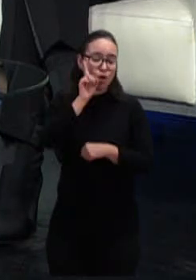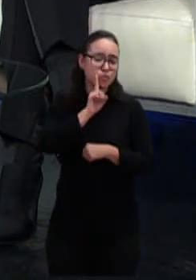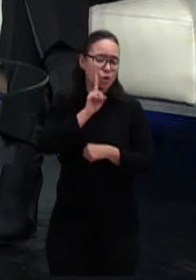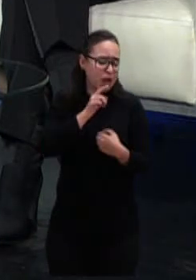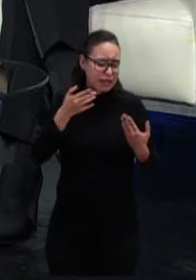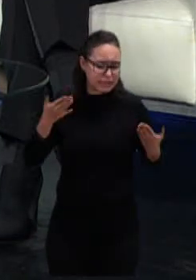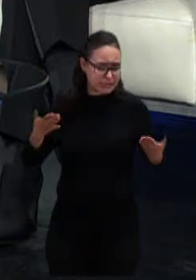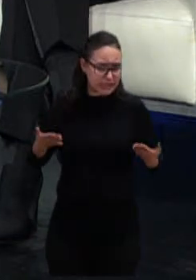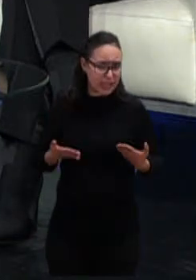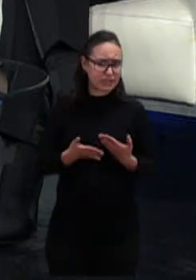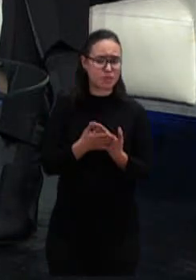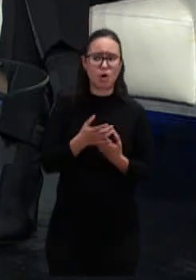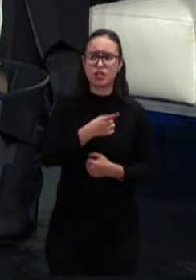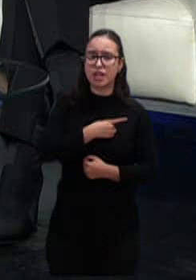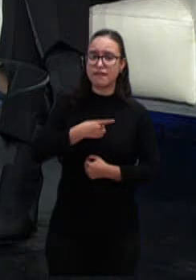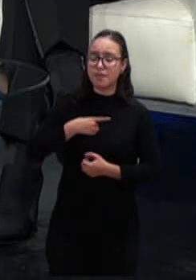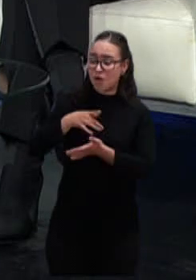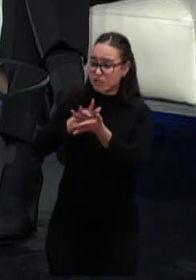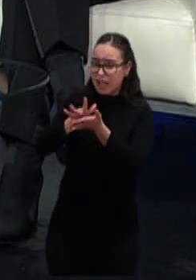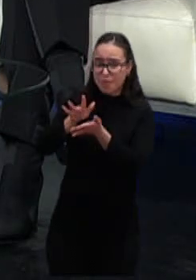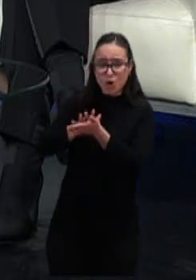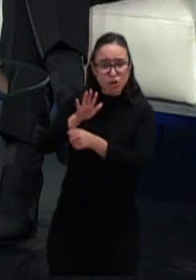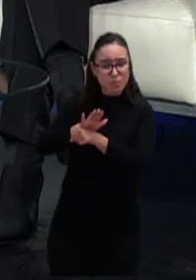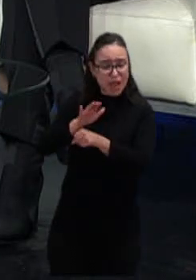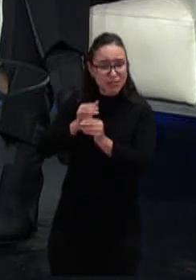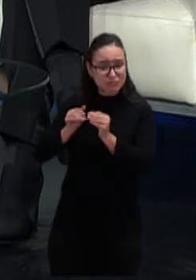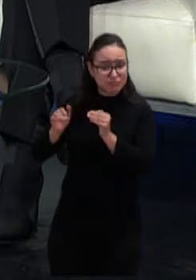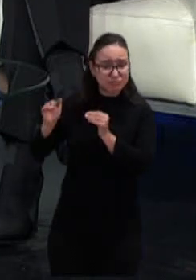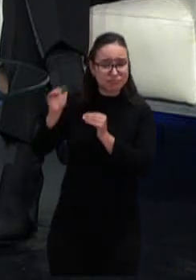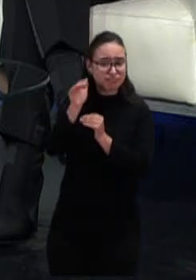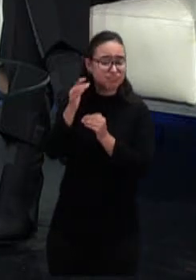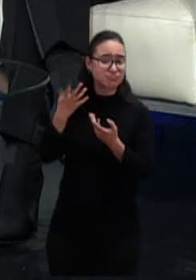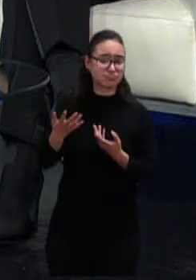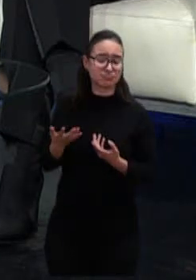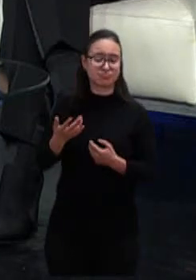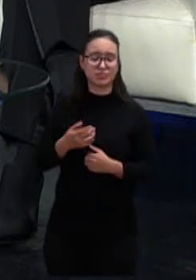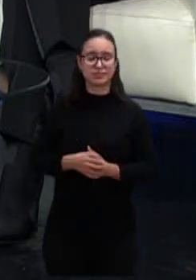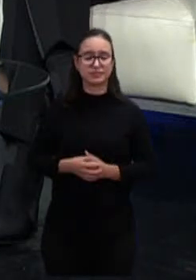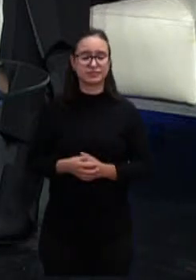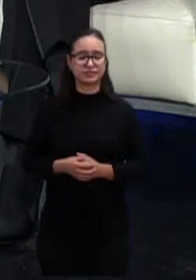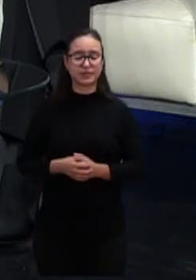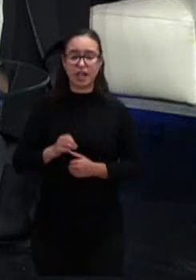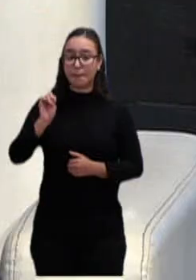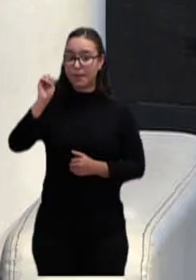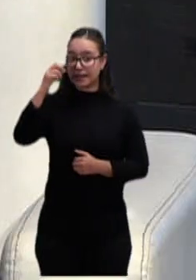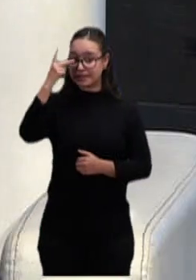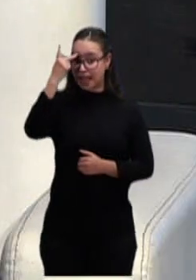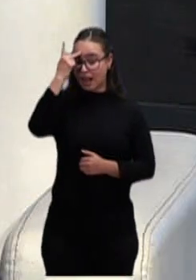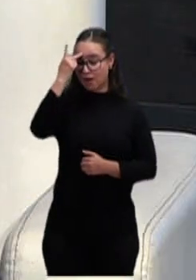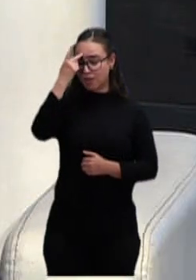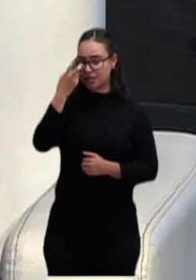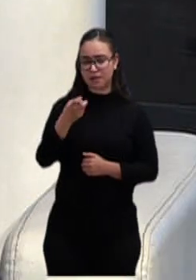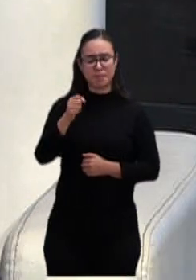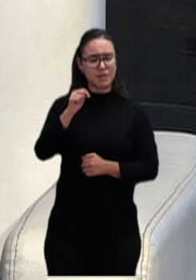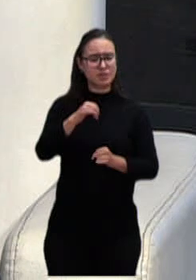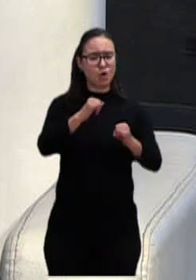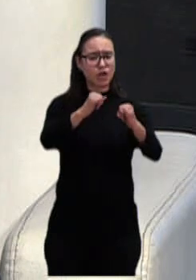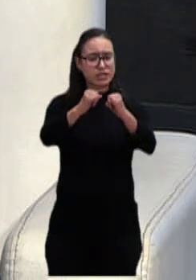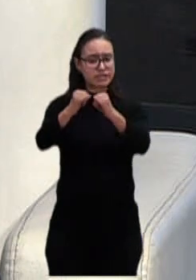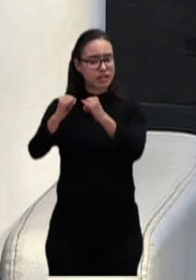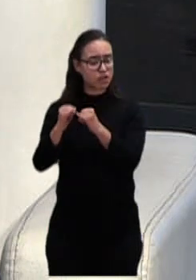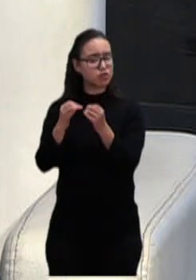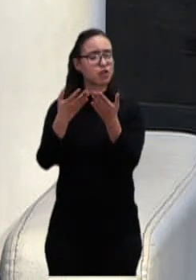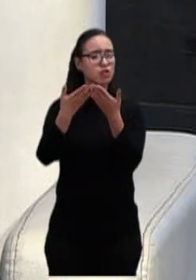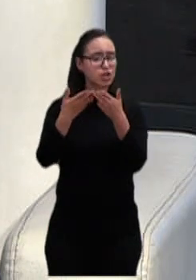nacemos un apoyo extra ya venimos de atrás desde que nacemos san luís potosí desde las instituciones públicas en